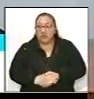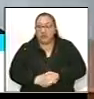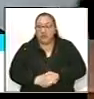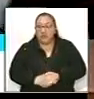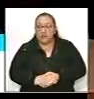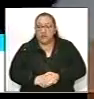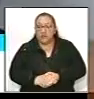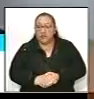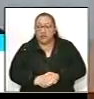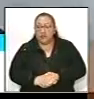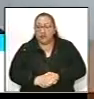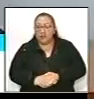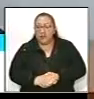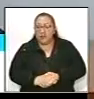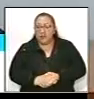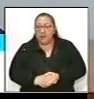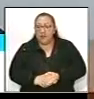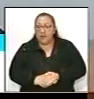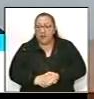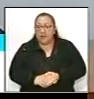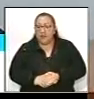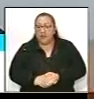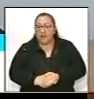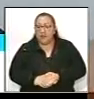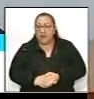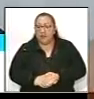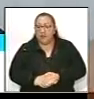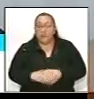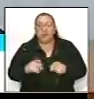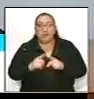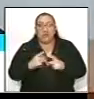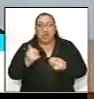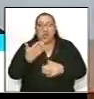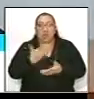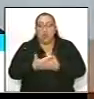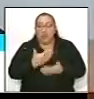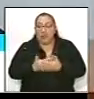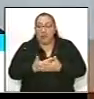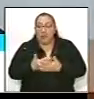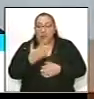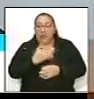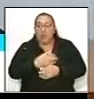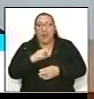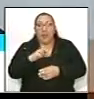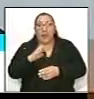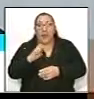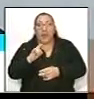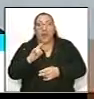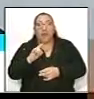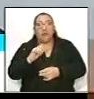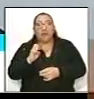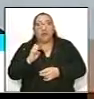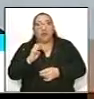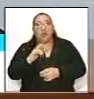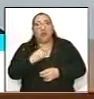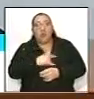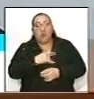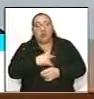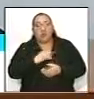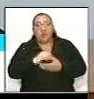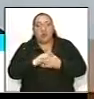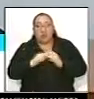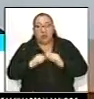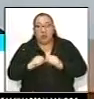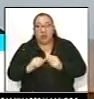Y también estamos pidiendo que haga una preuniversitaria, porque con una preuniversitaria ya podrían quizás postular a una beca